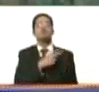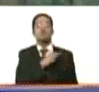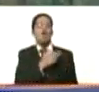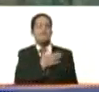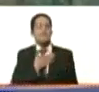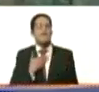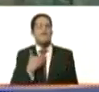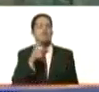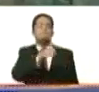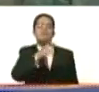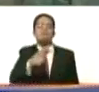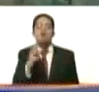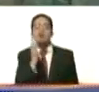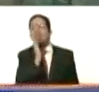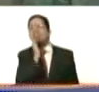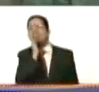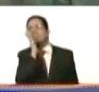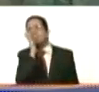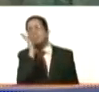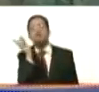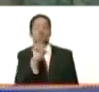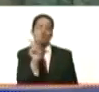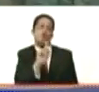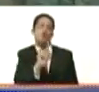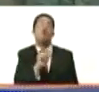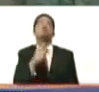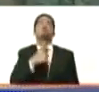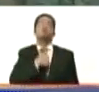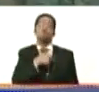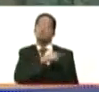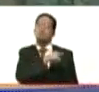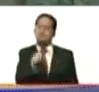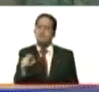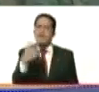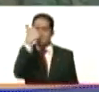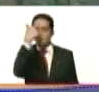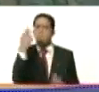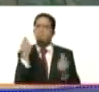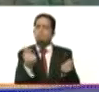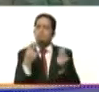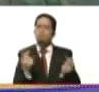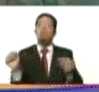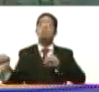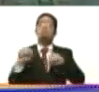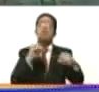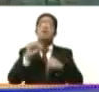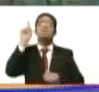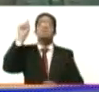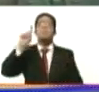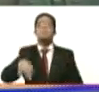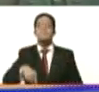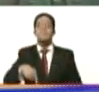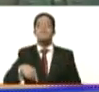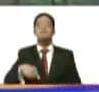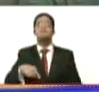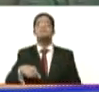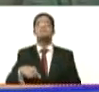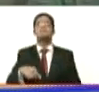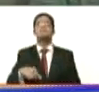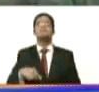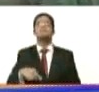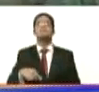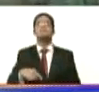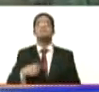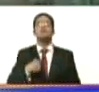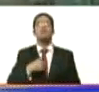dormido. Quiero un poder popular con capacidad de crítica y con capacidad de trabajo y de hacer. Un poder